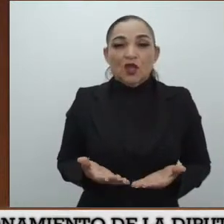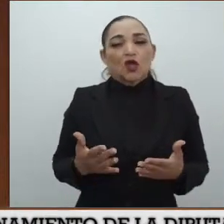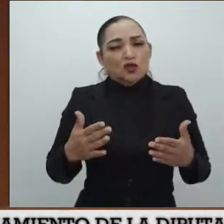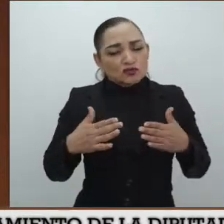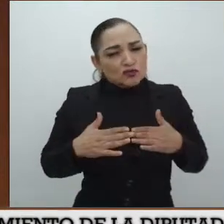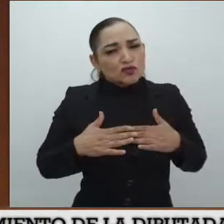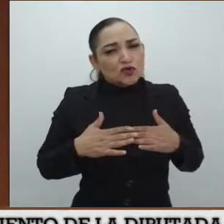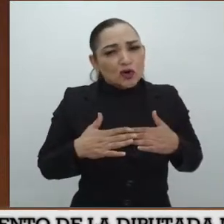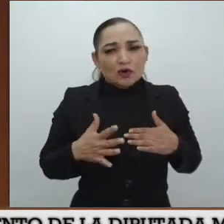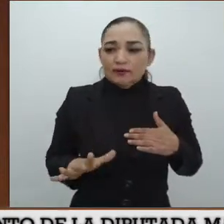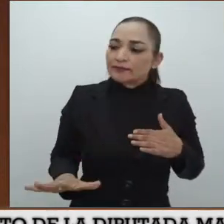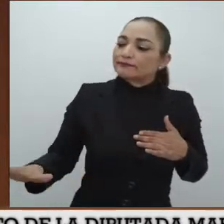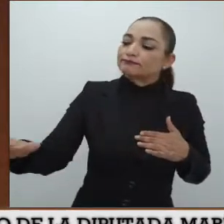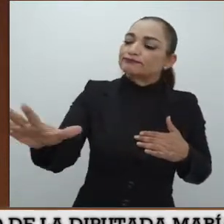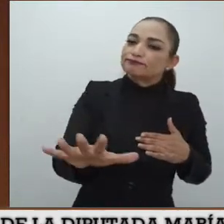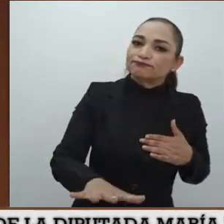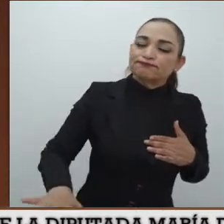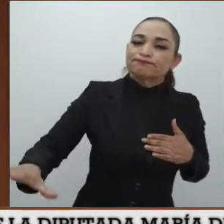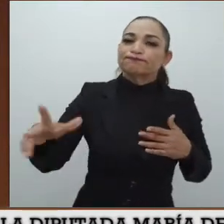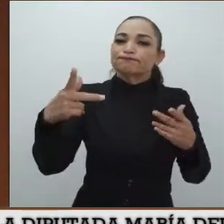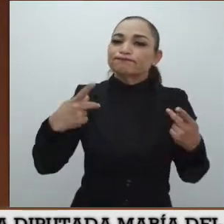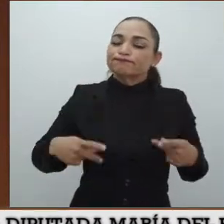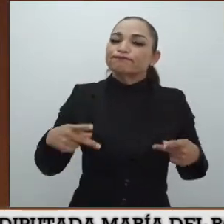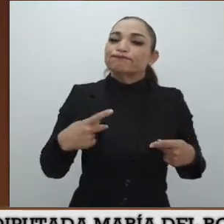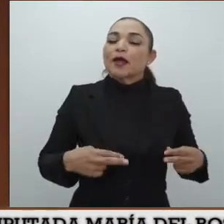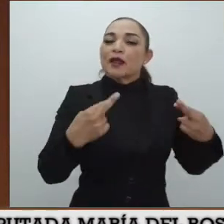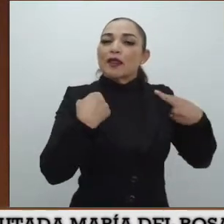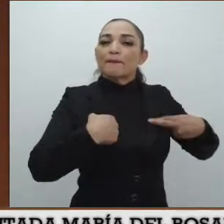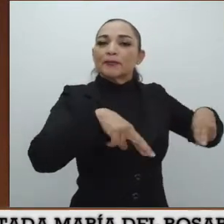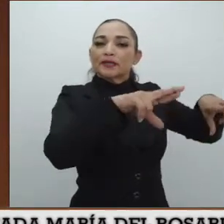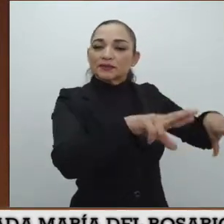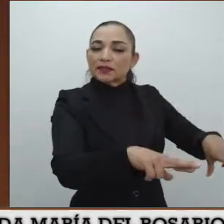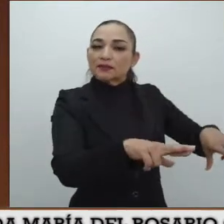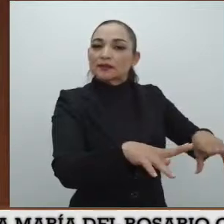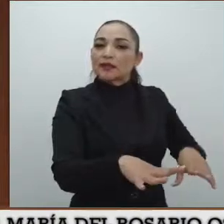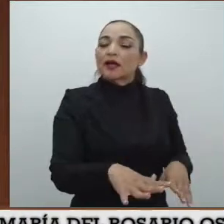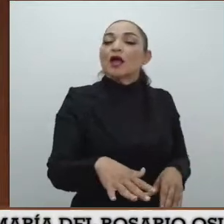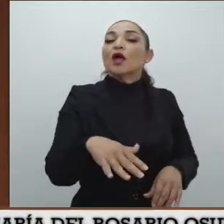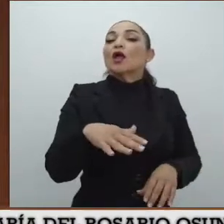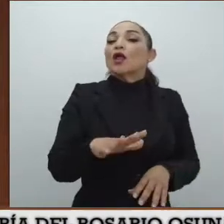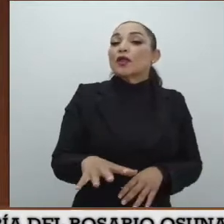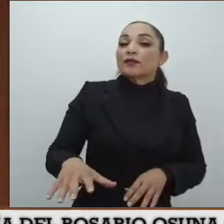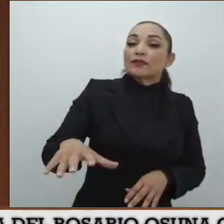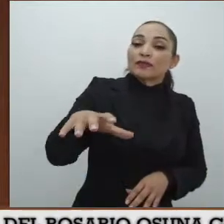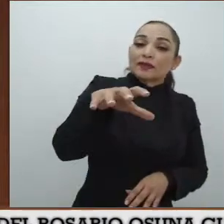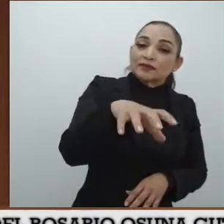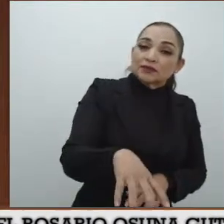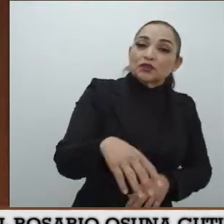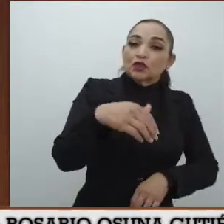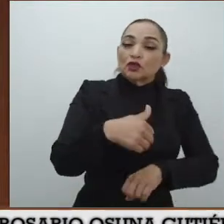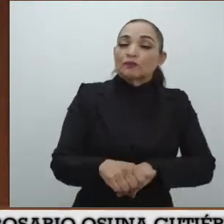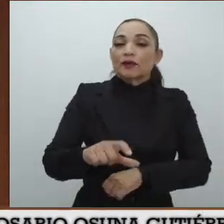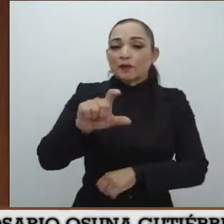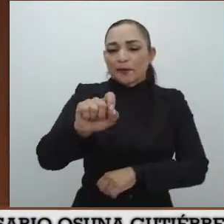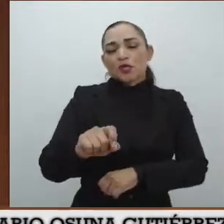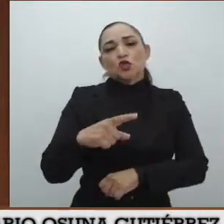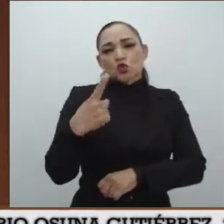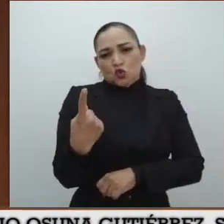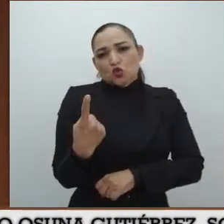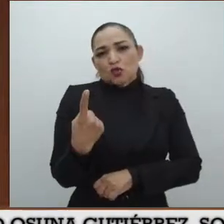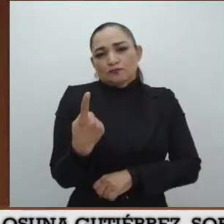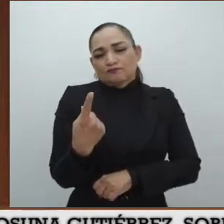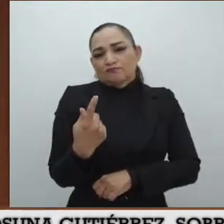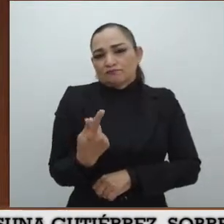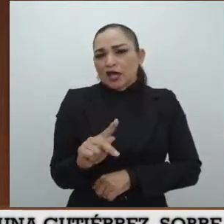represento un distrito, represento el distrito 21. Por supuesto, si a mí me llaman